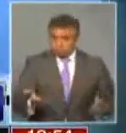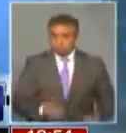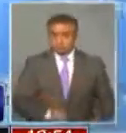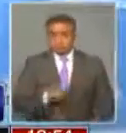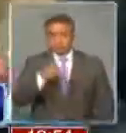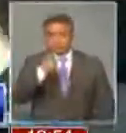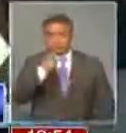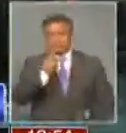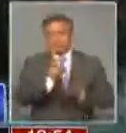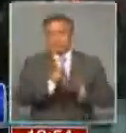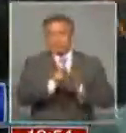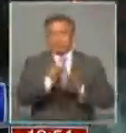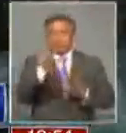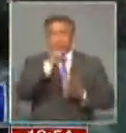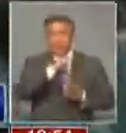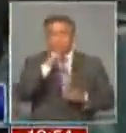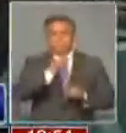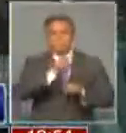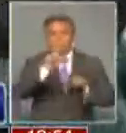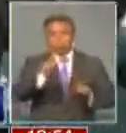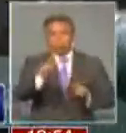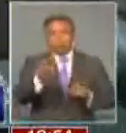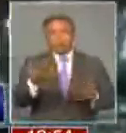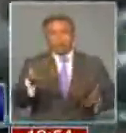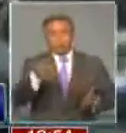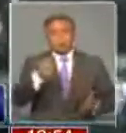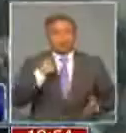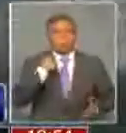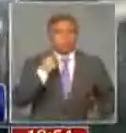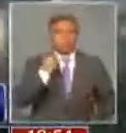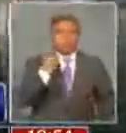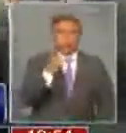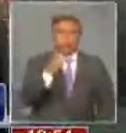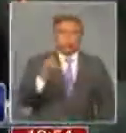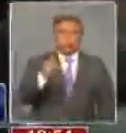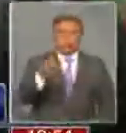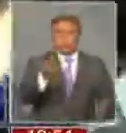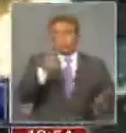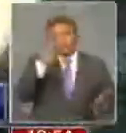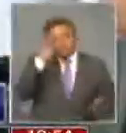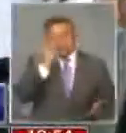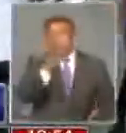última pregunta. ¿Cómo está afectando esto a la UDI? ¿Cómo califica usted?